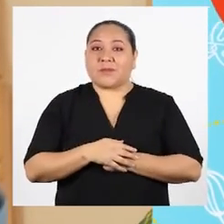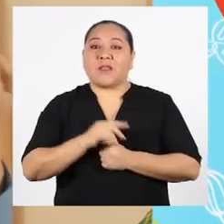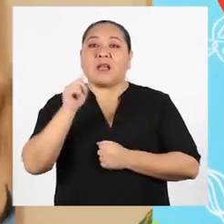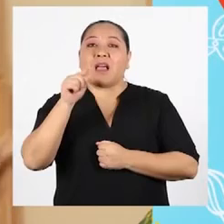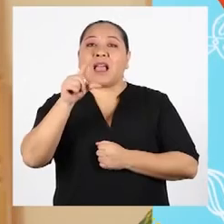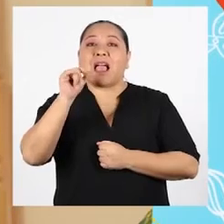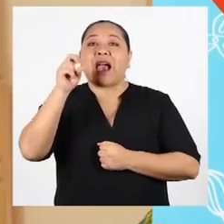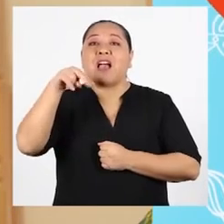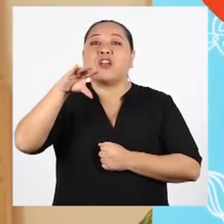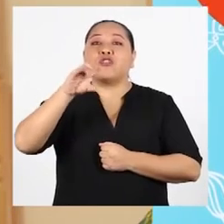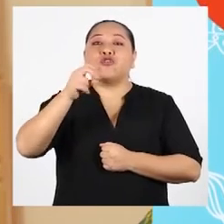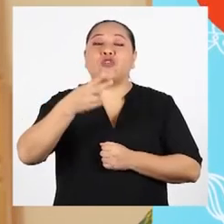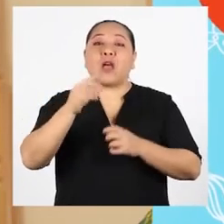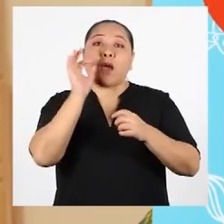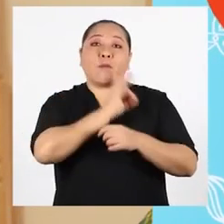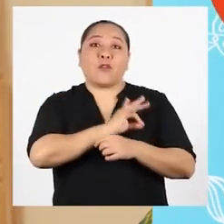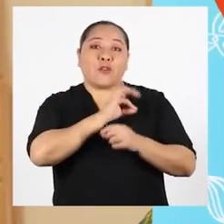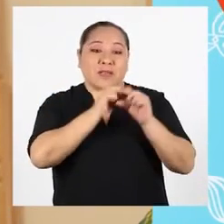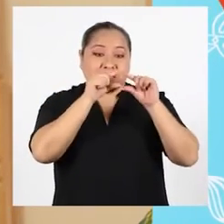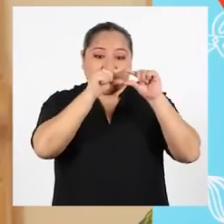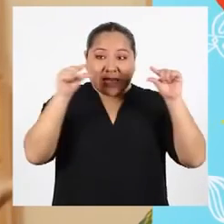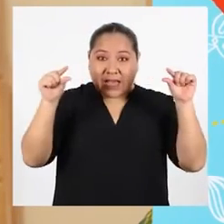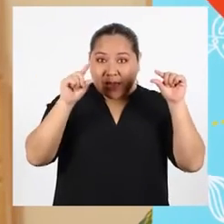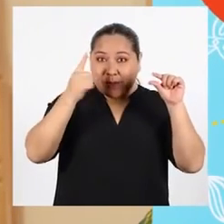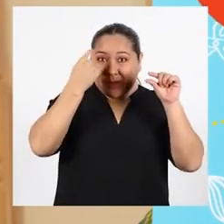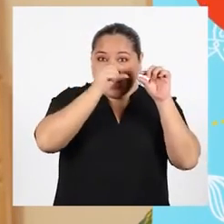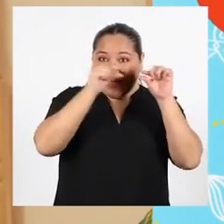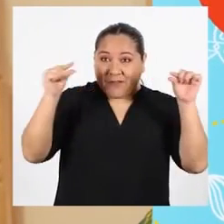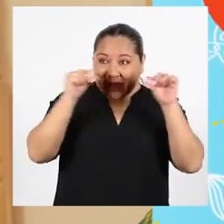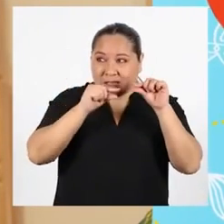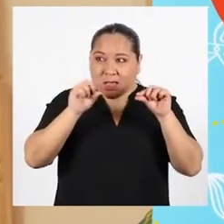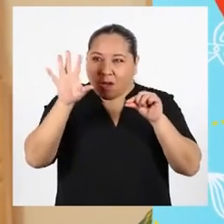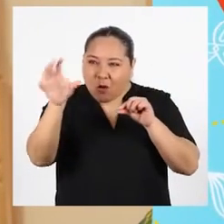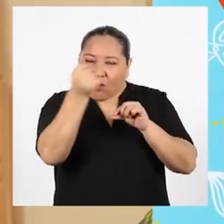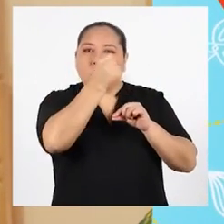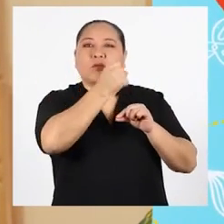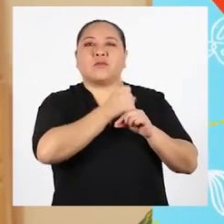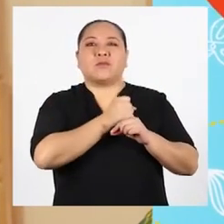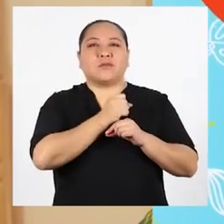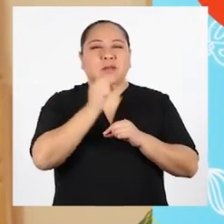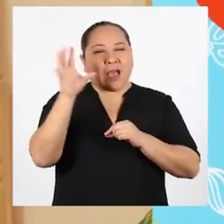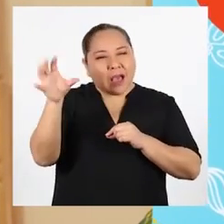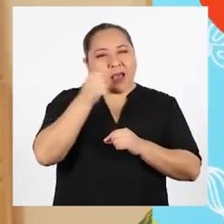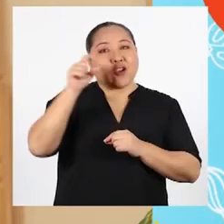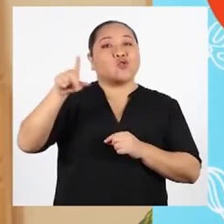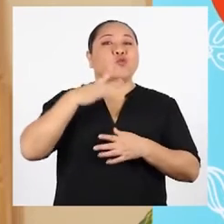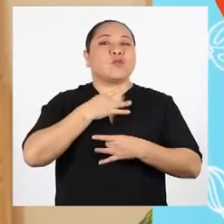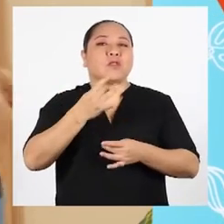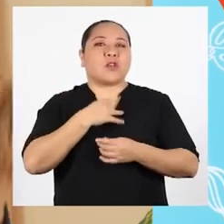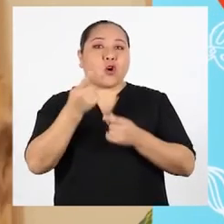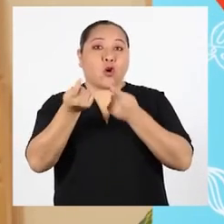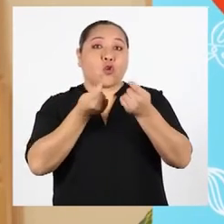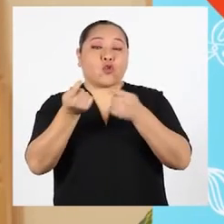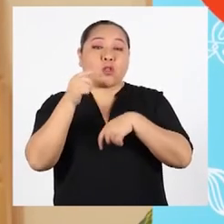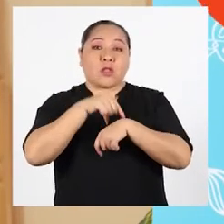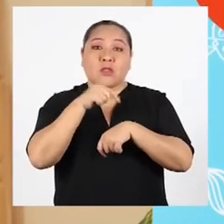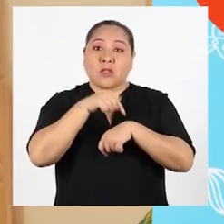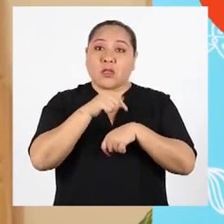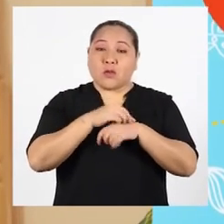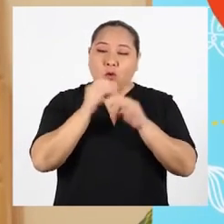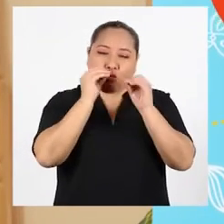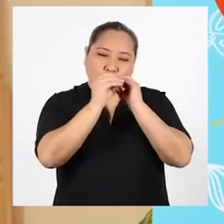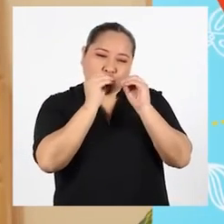decir, aprovecha las primeras líneas para atrapar al oyente y captar su interés. Controla el